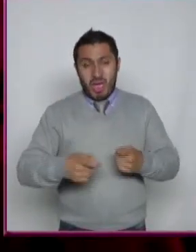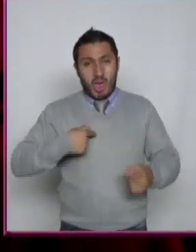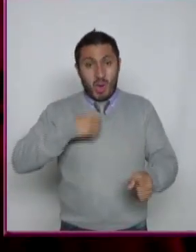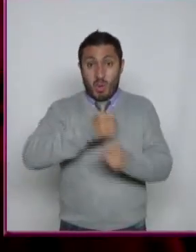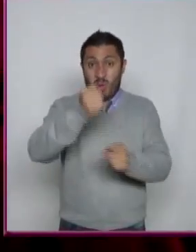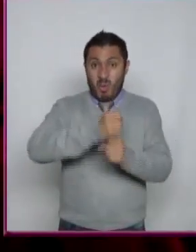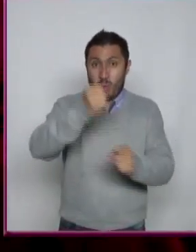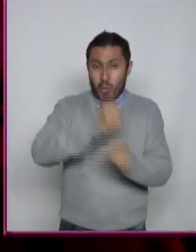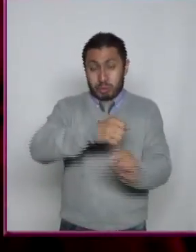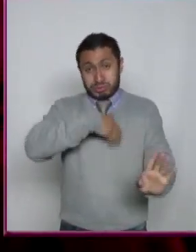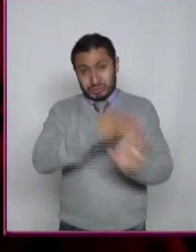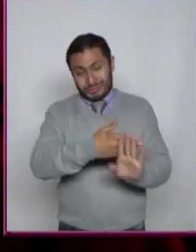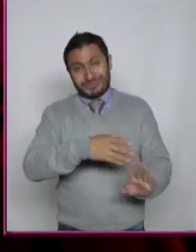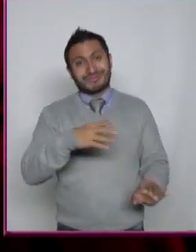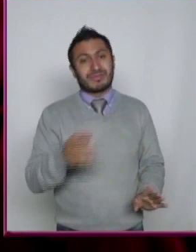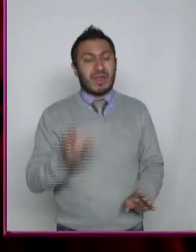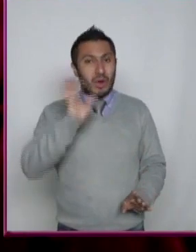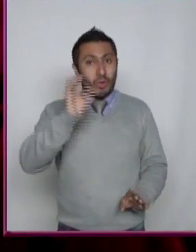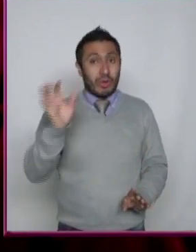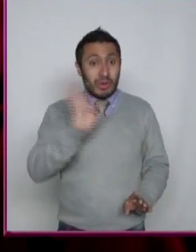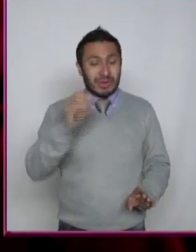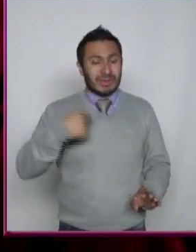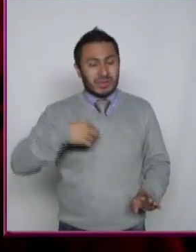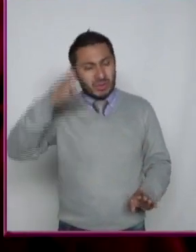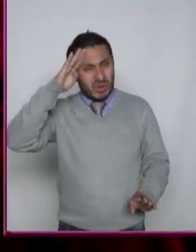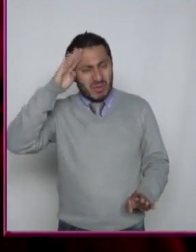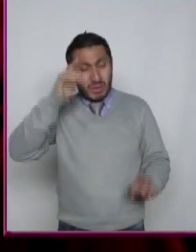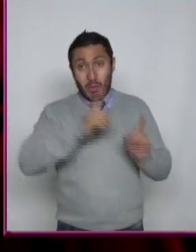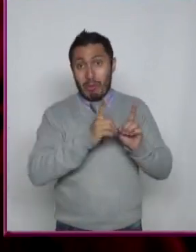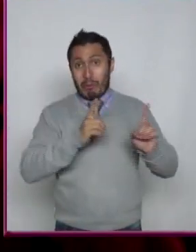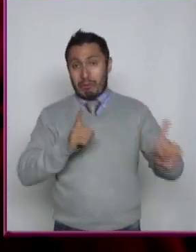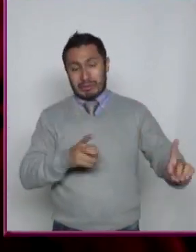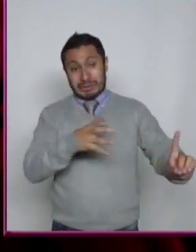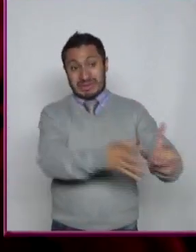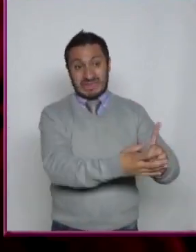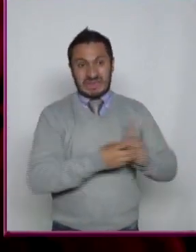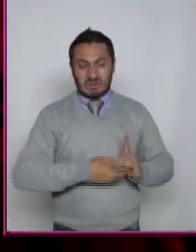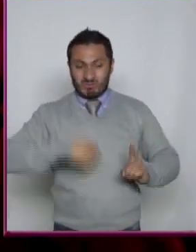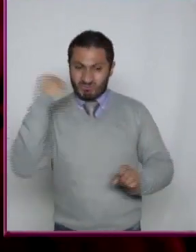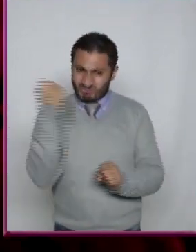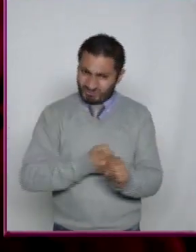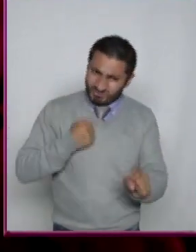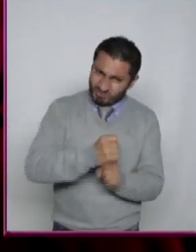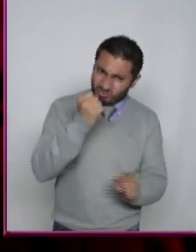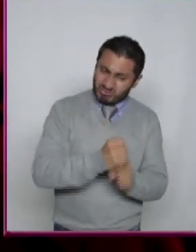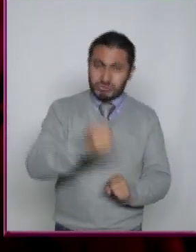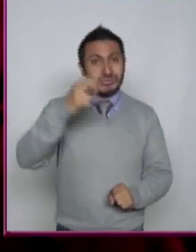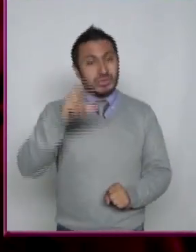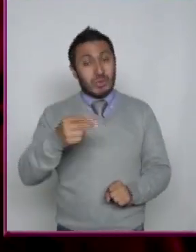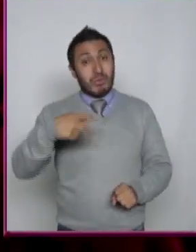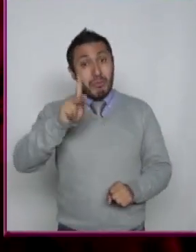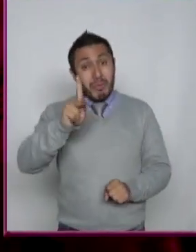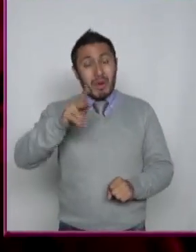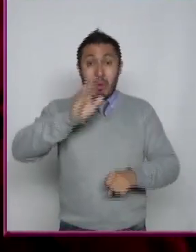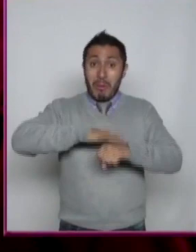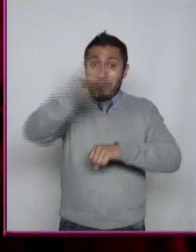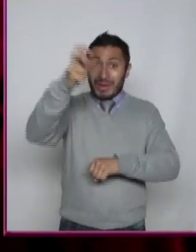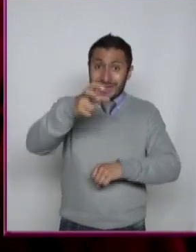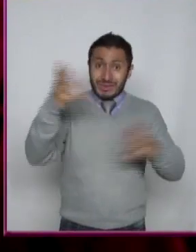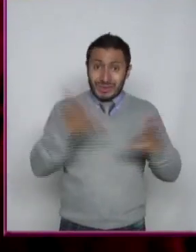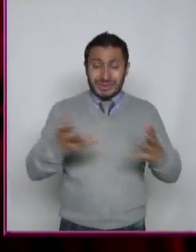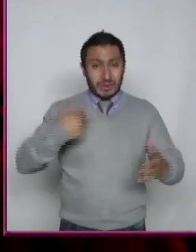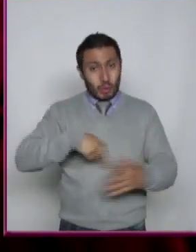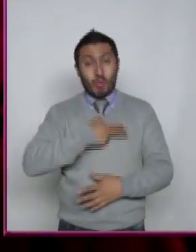estas personas cuando sentimos que nos van, para poder mantenerlas cerca de nosotros. Sobre todo, es algo que hacemos más los hombres con las mujeres,